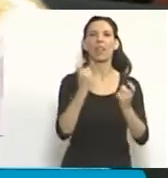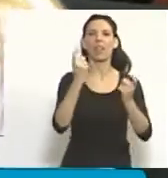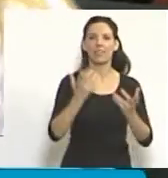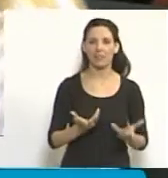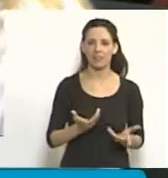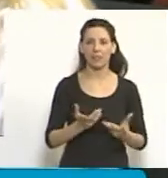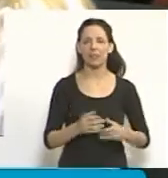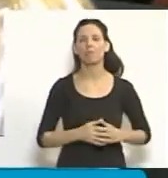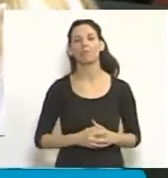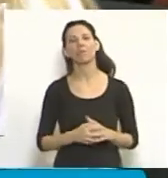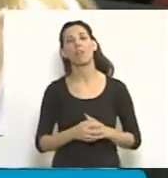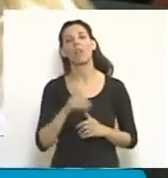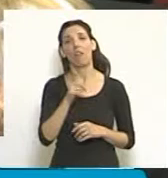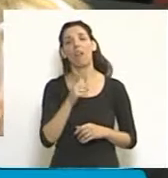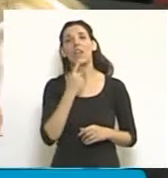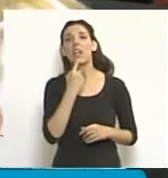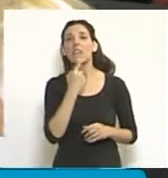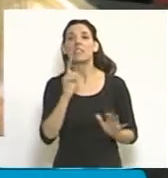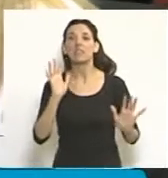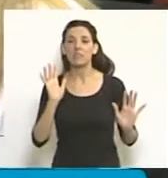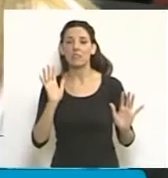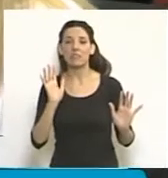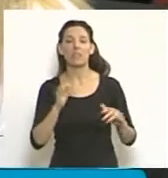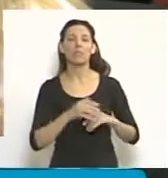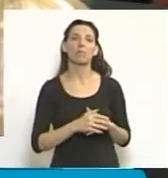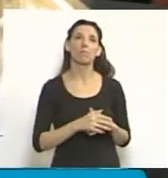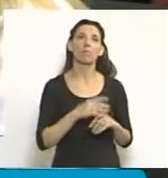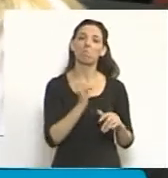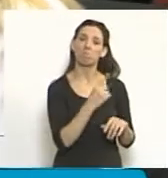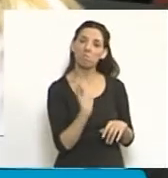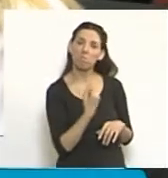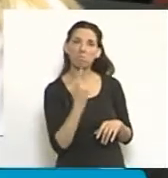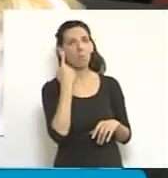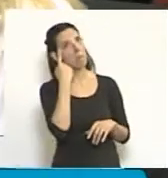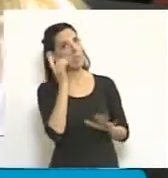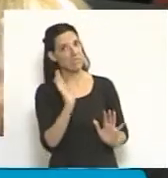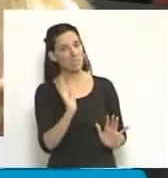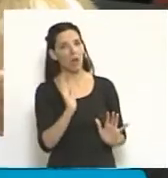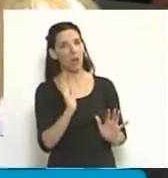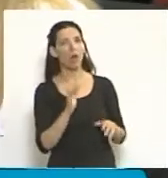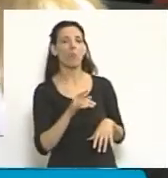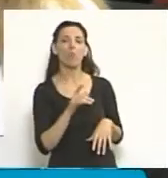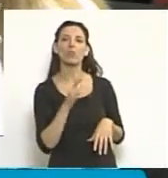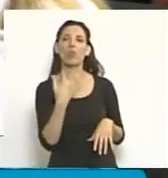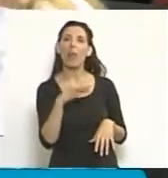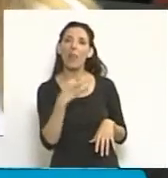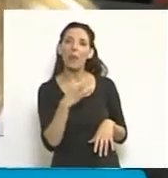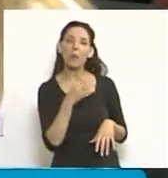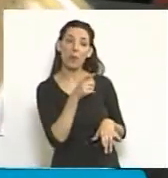necesaria, que apuntaría, digamos, si nos tuviéramos que atender a las